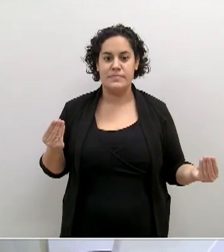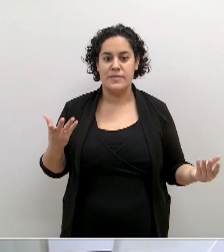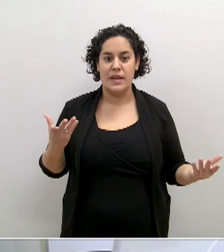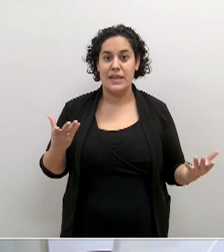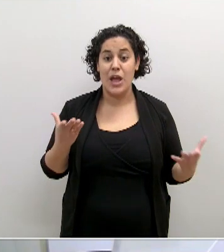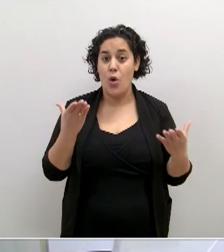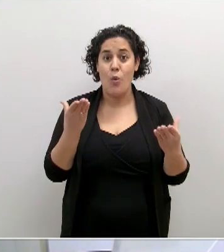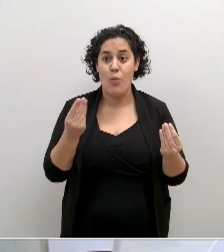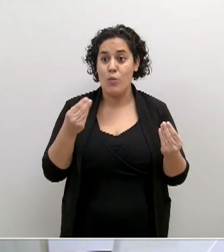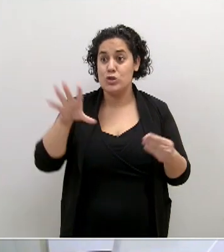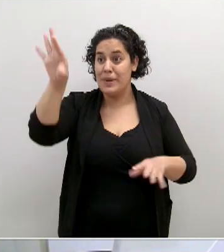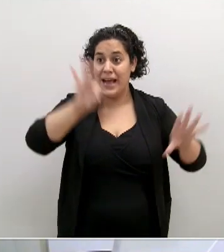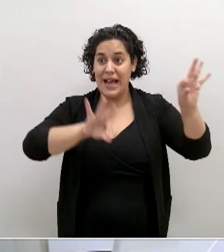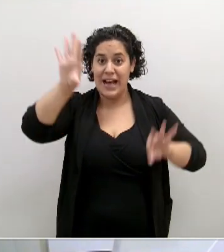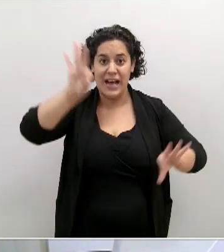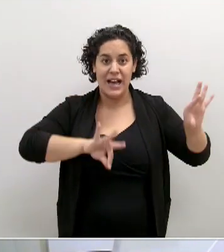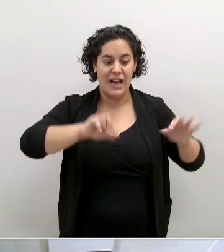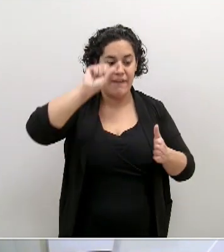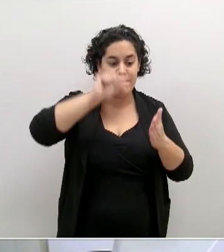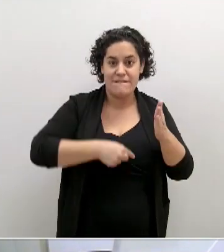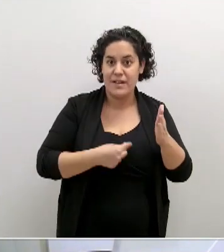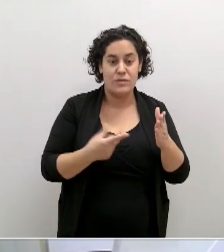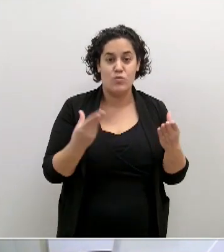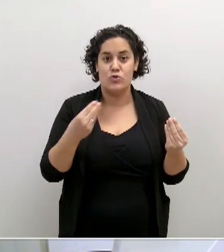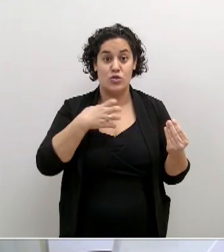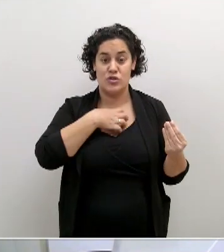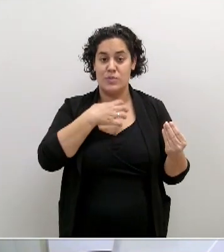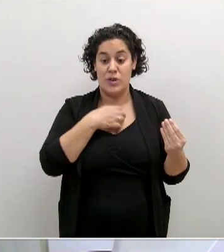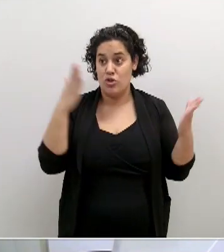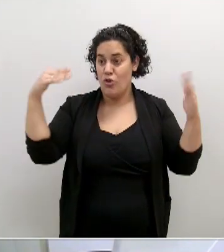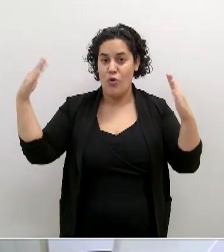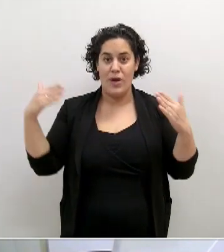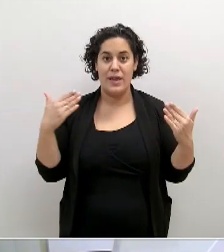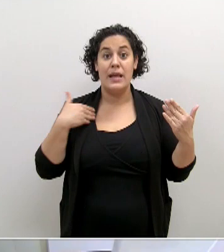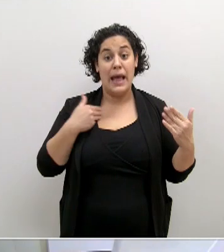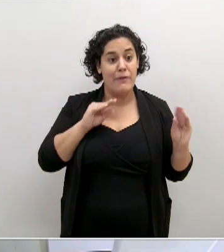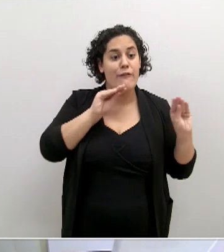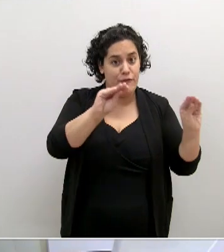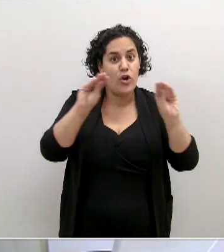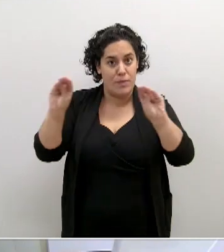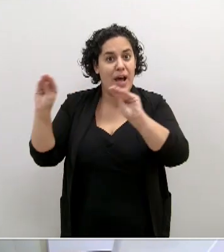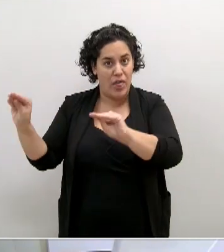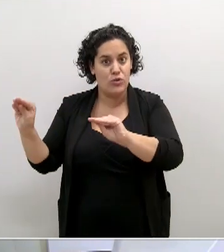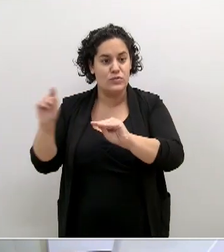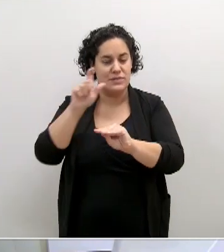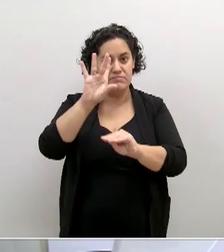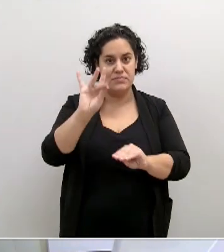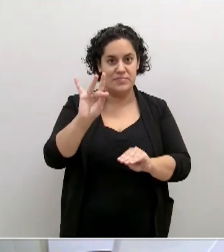mucho donde poder contratar. Se ha formado gente específicamente para que puedan atender, pero no se